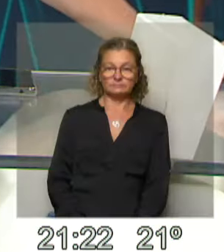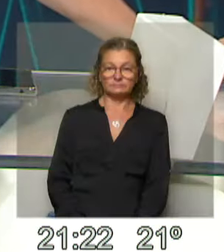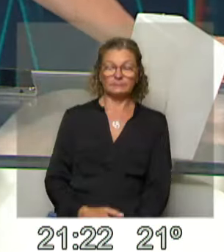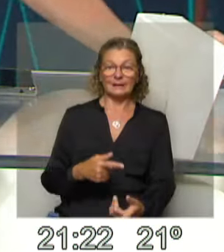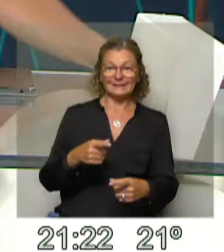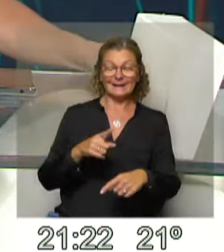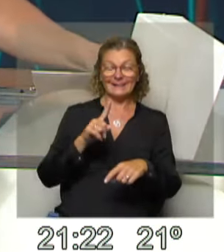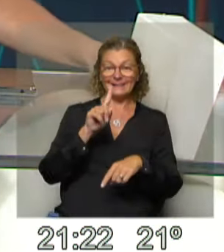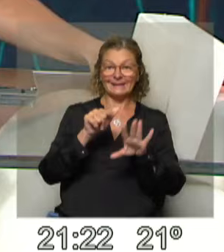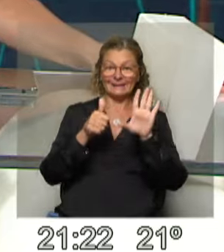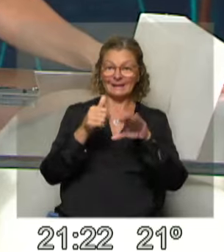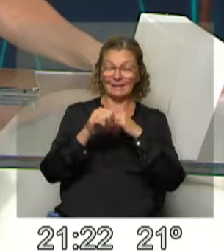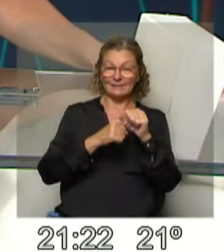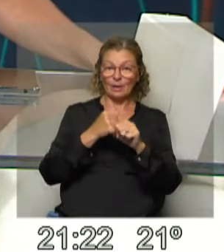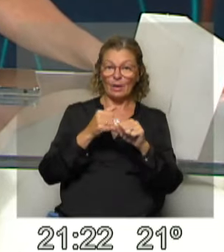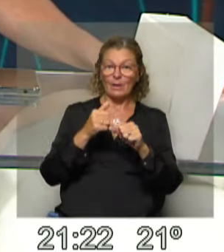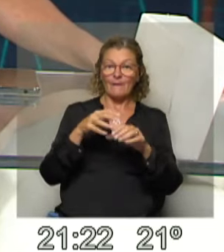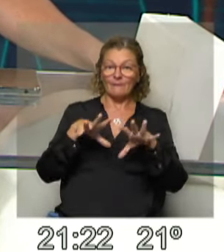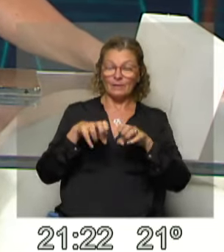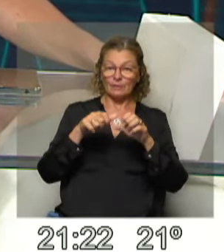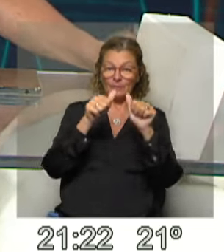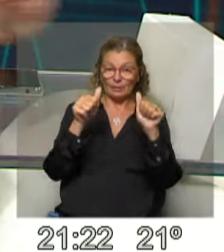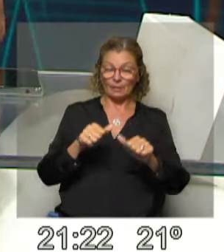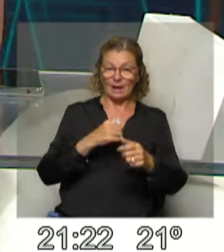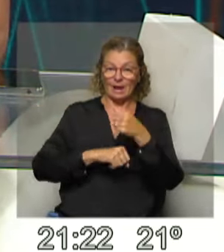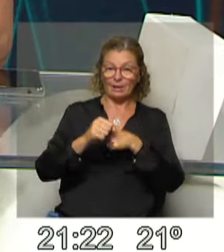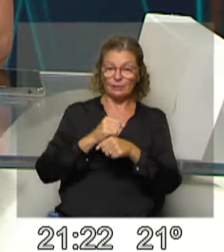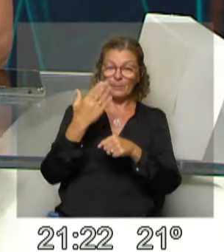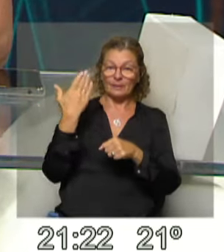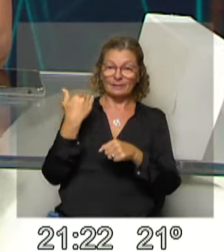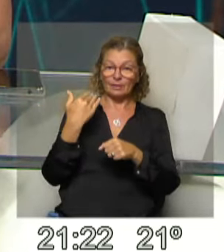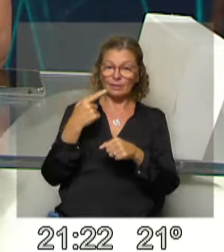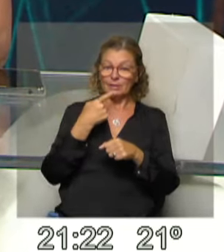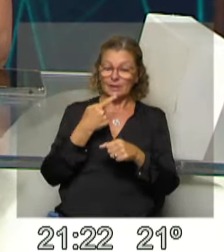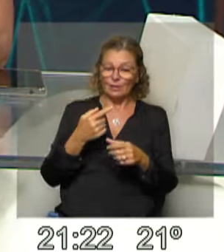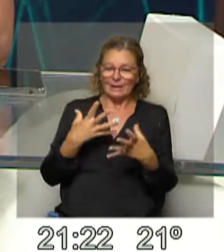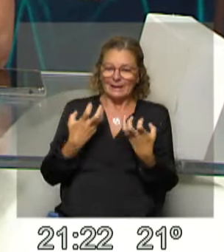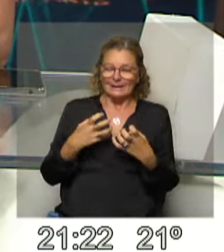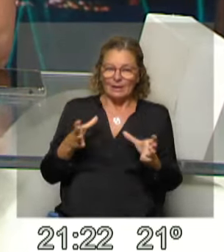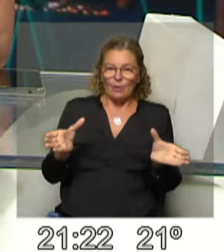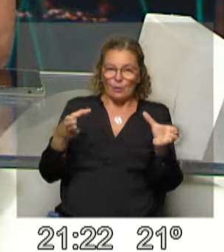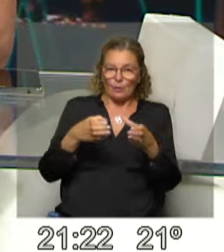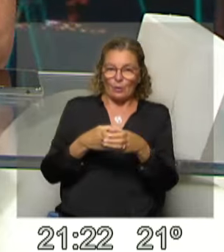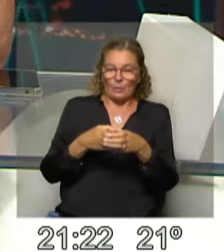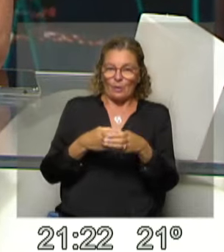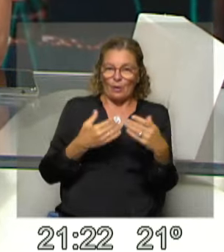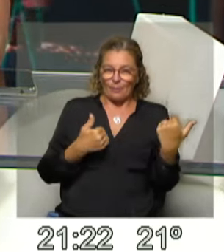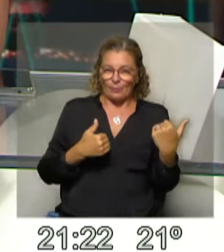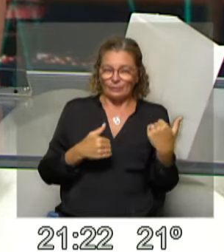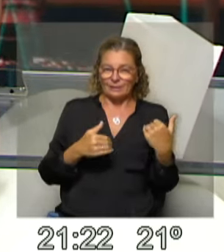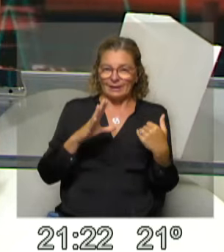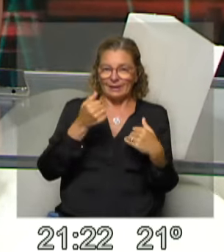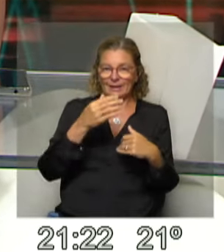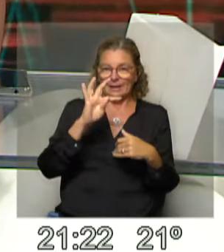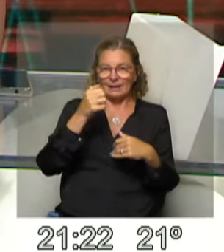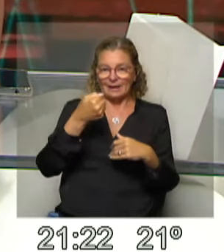Ella tiene 16 años, es de Maldonado. El año pasado decidió armar su banda y decidió armar entonces Cata y